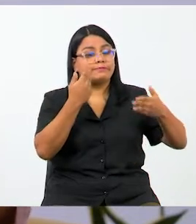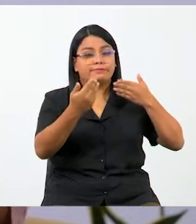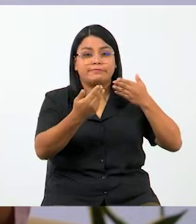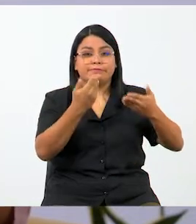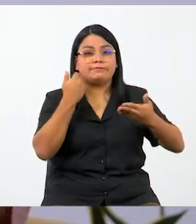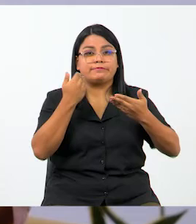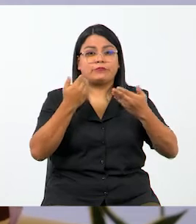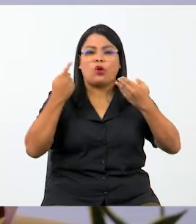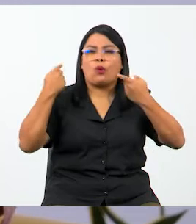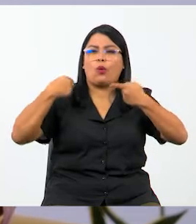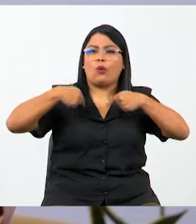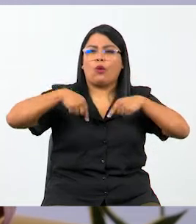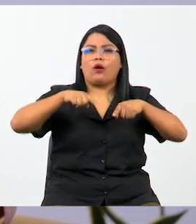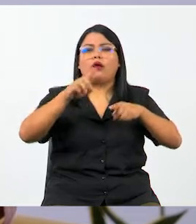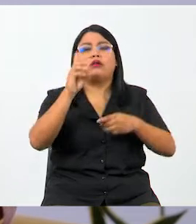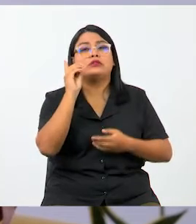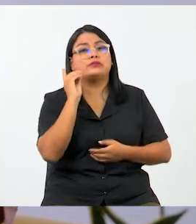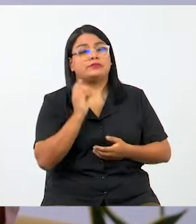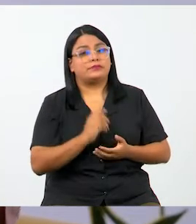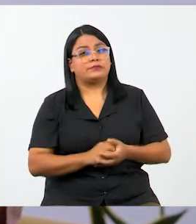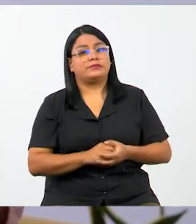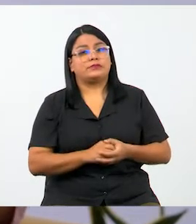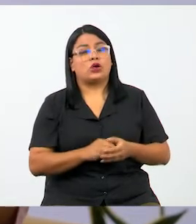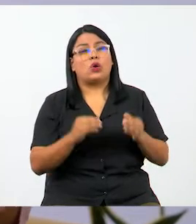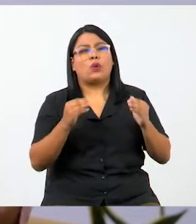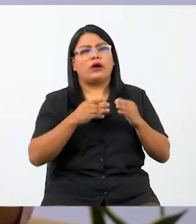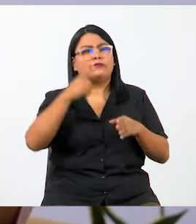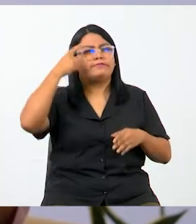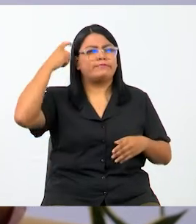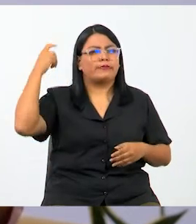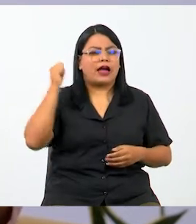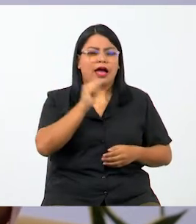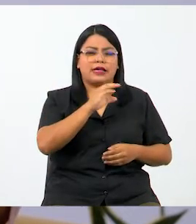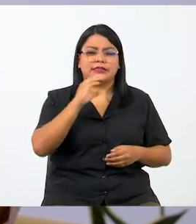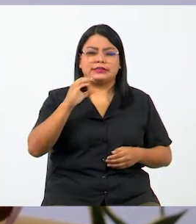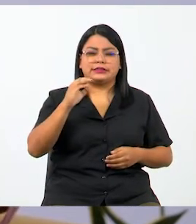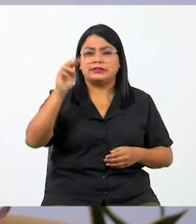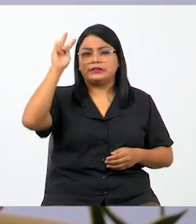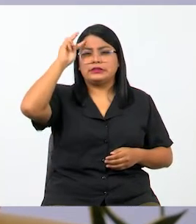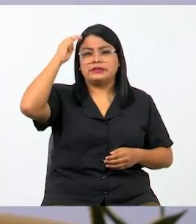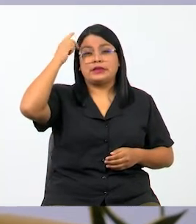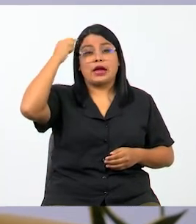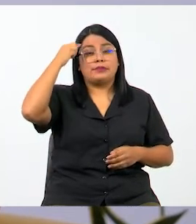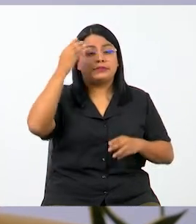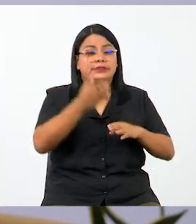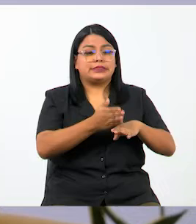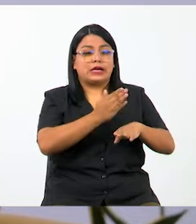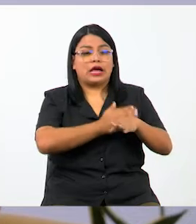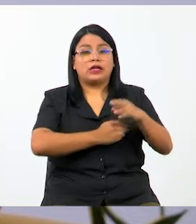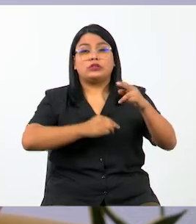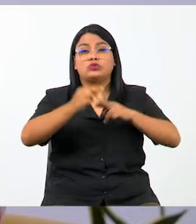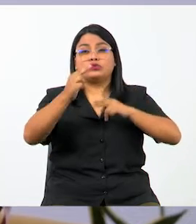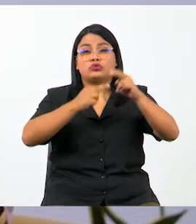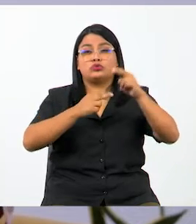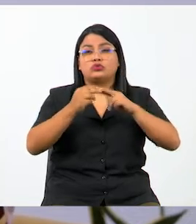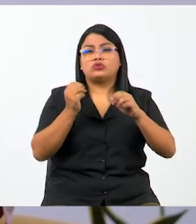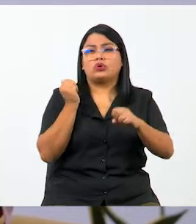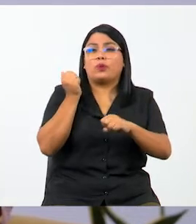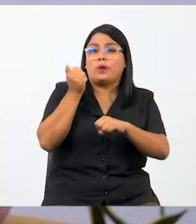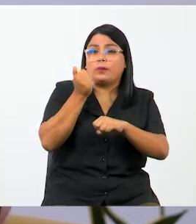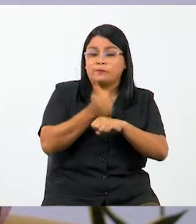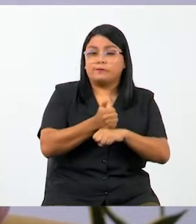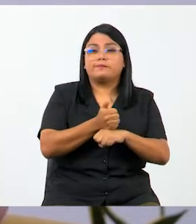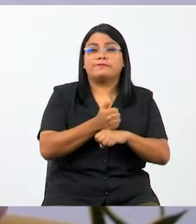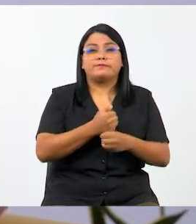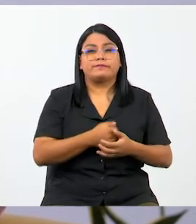Como recordarán, el ACC significa anticipación, construcción y consolidación. En este